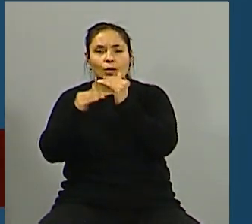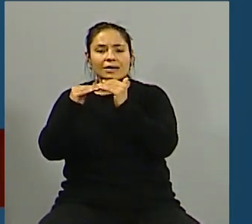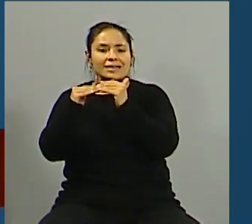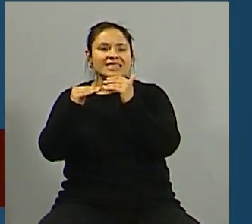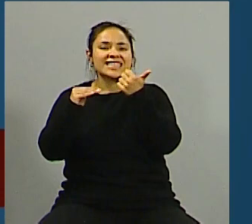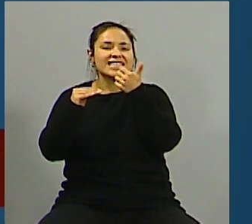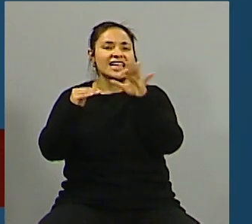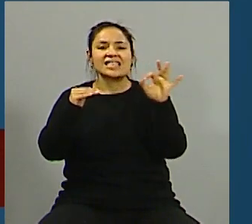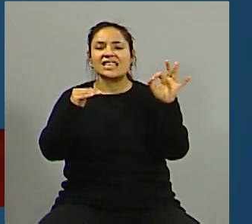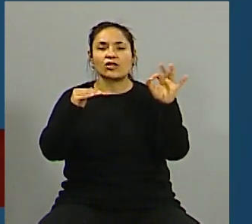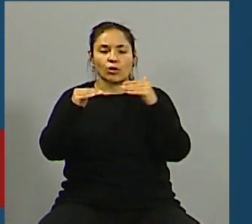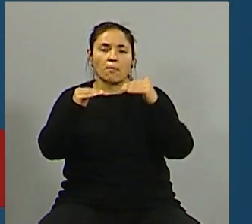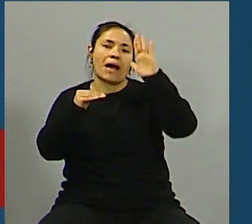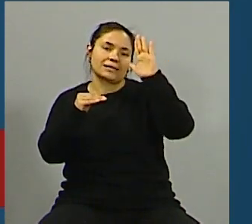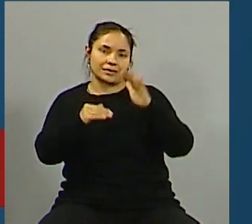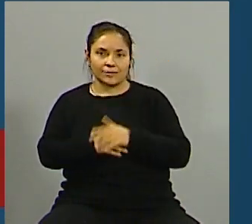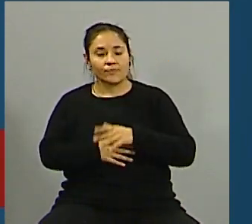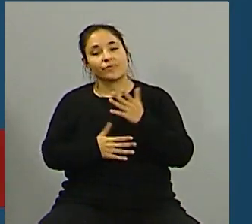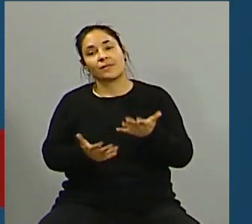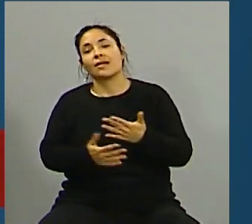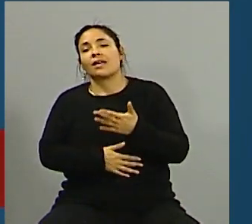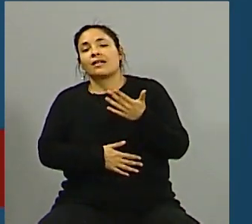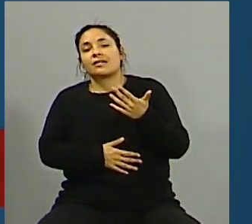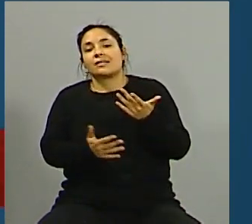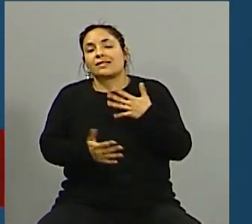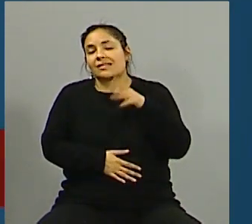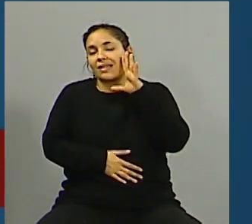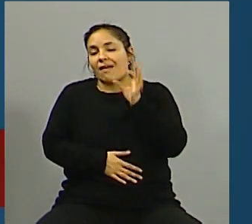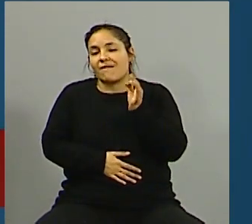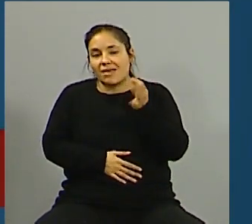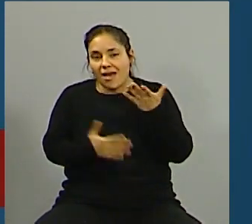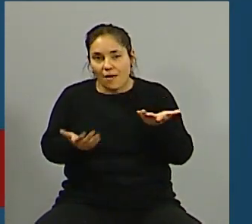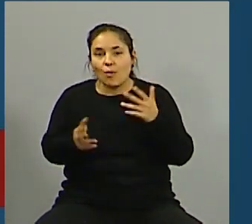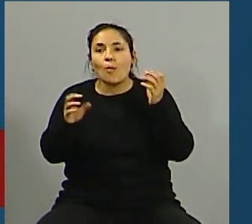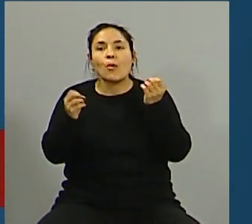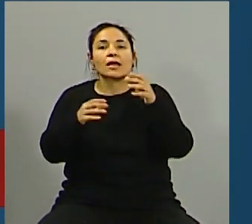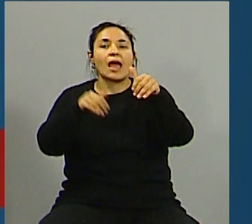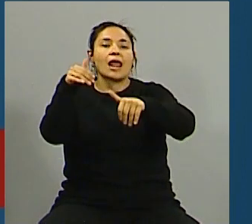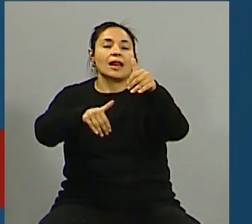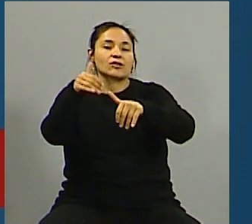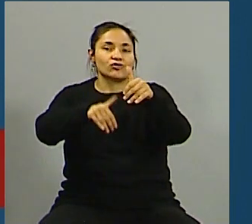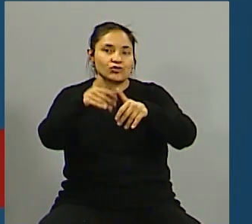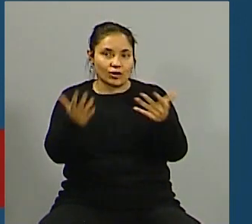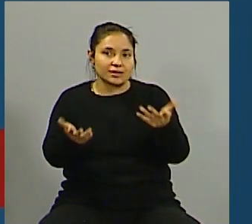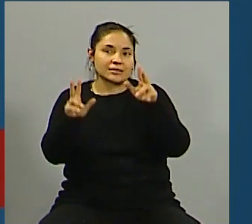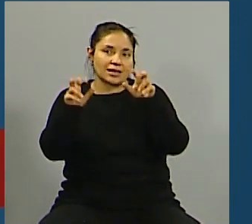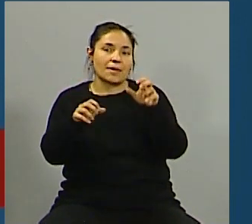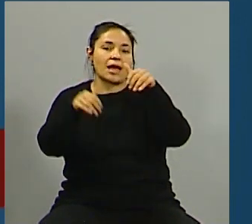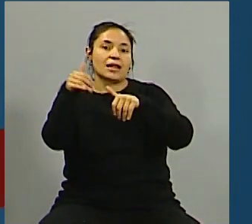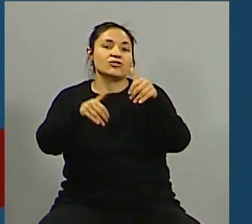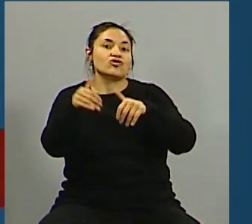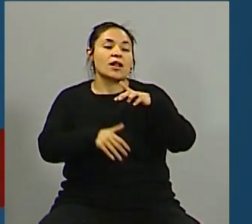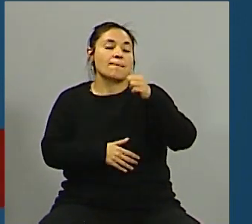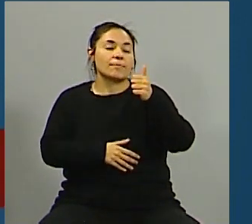Karina? Un comportamiento bastante esperable en torno a las elecciones presidenciales, en este